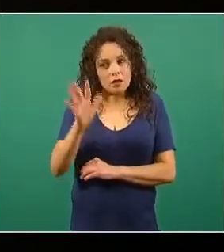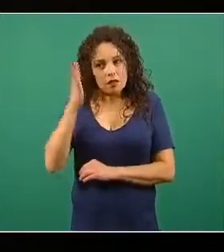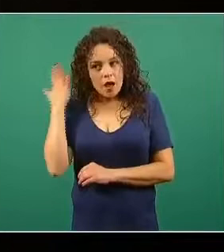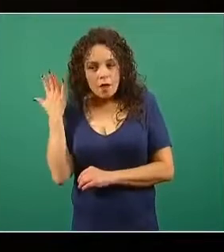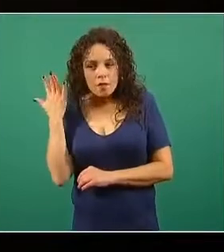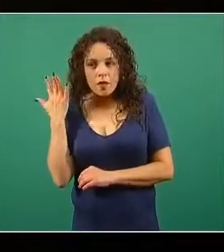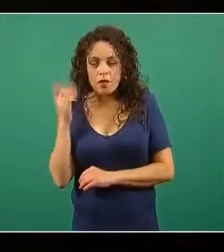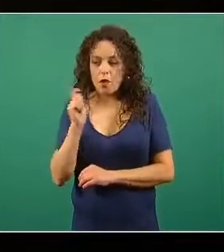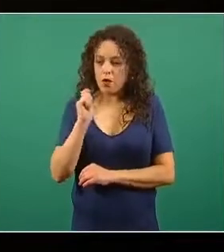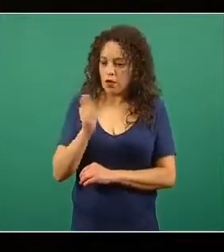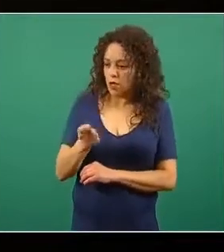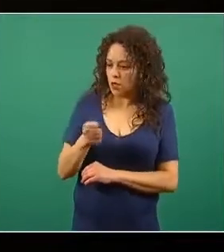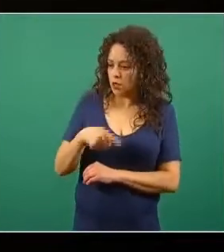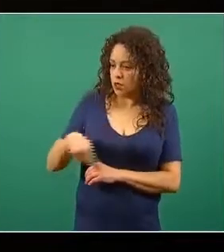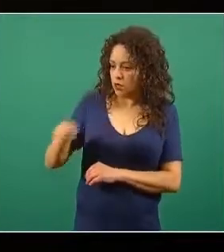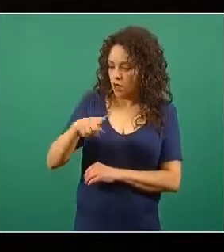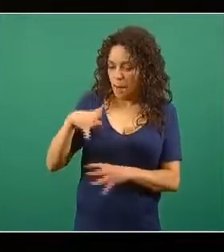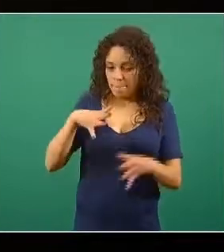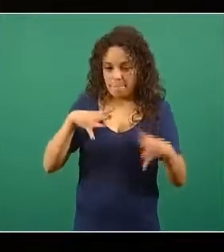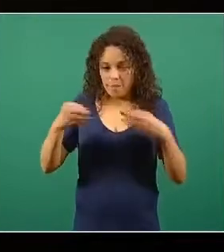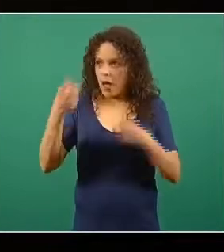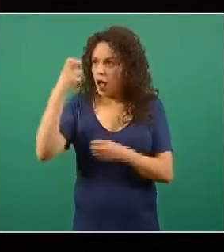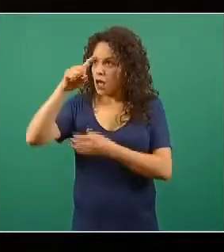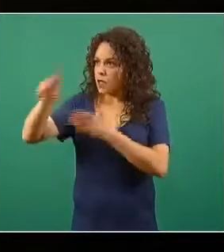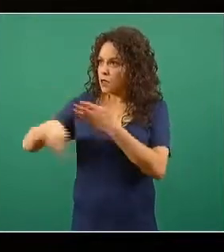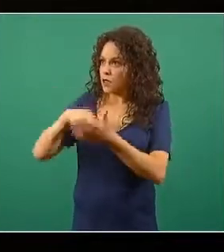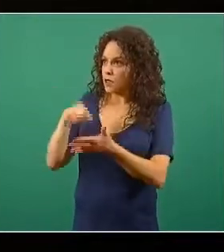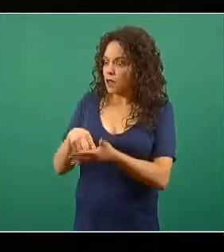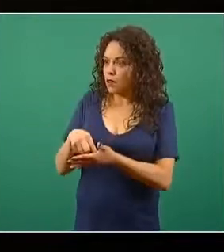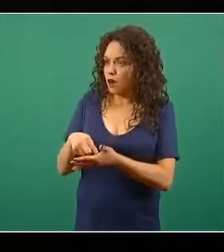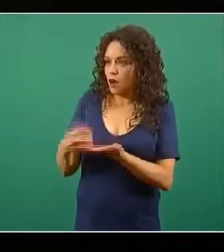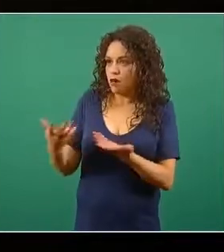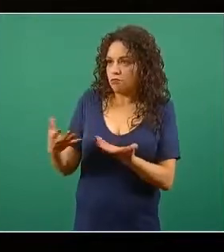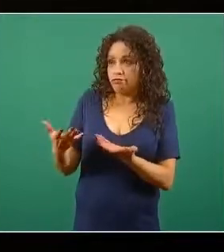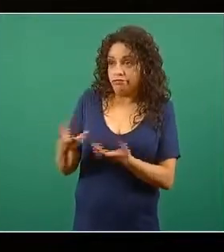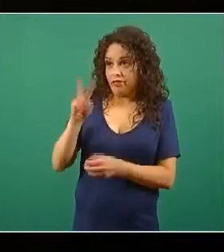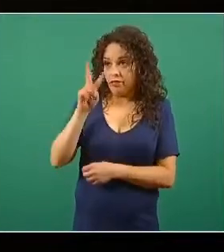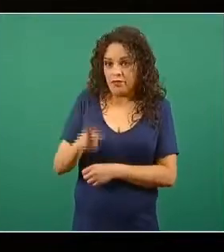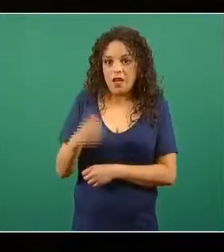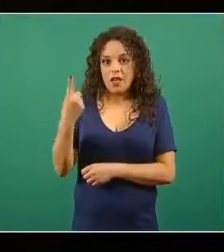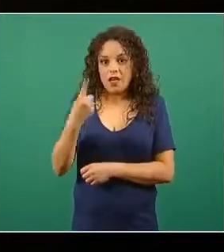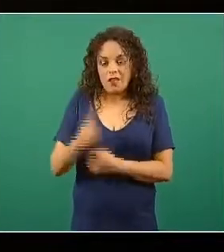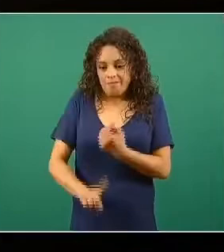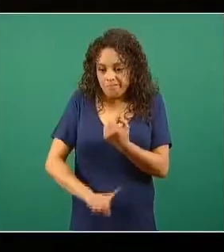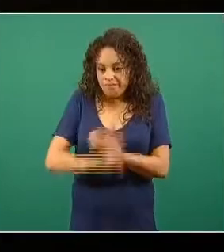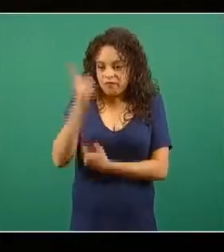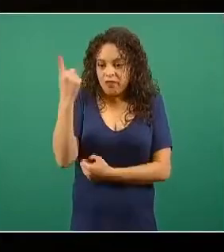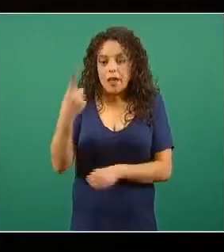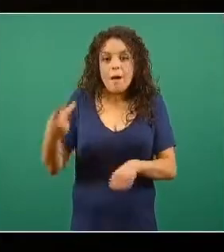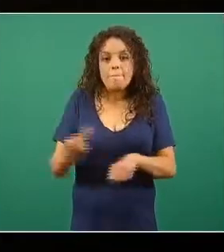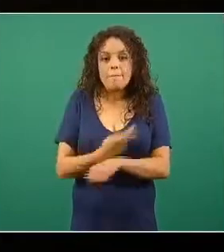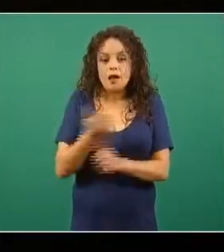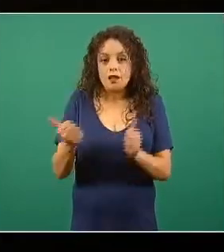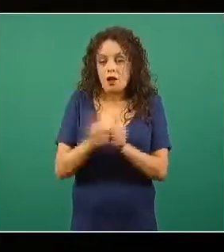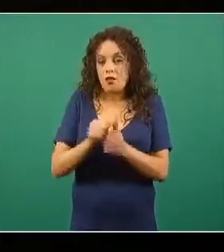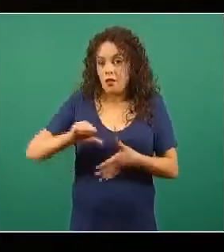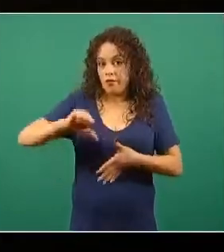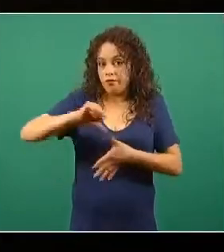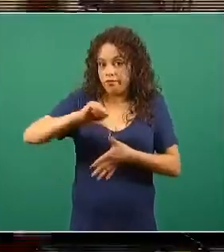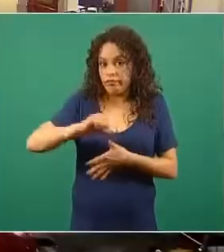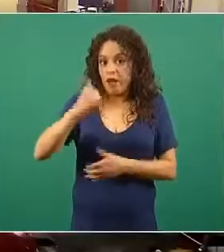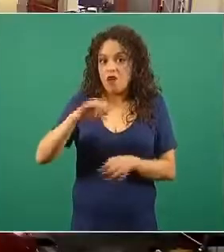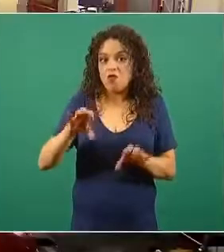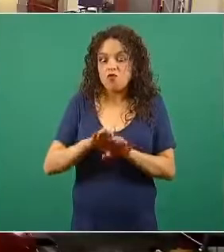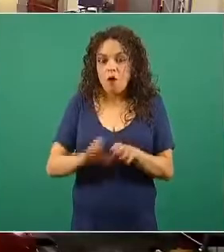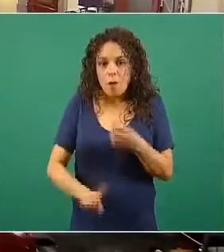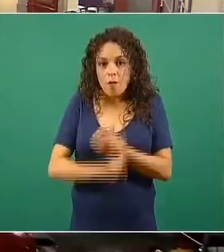de la pandemia en ese lugar, ¿qué consecuencias puede tener para el continente americano y para nosotros?